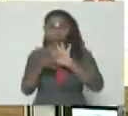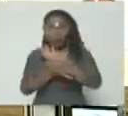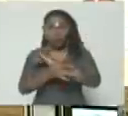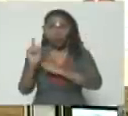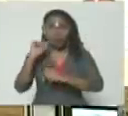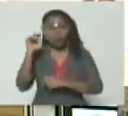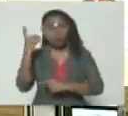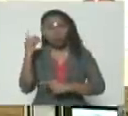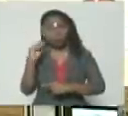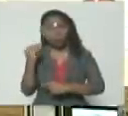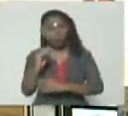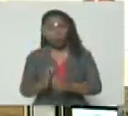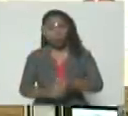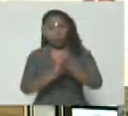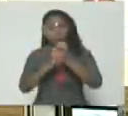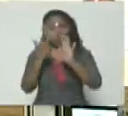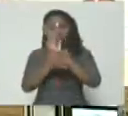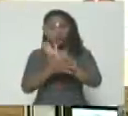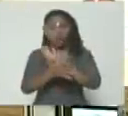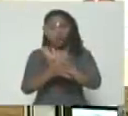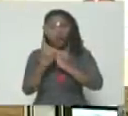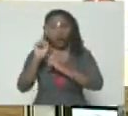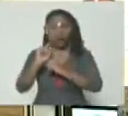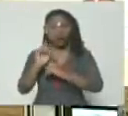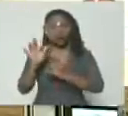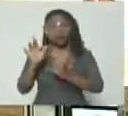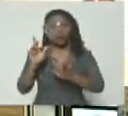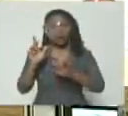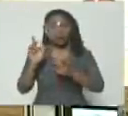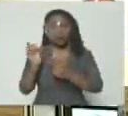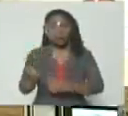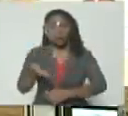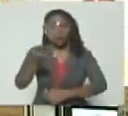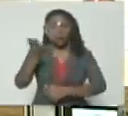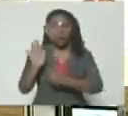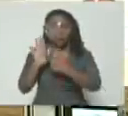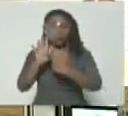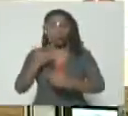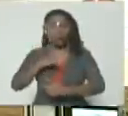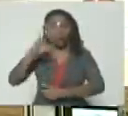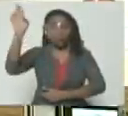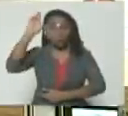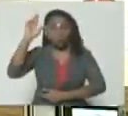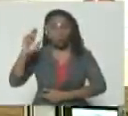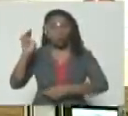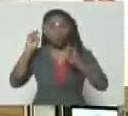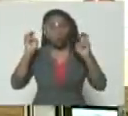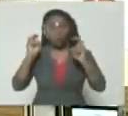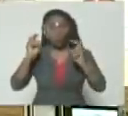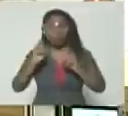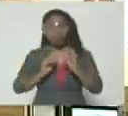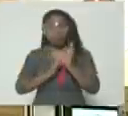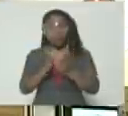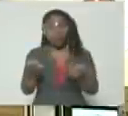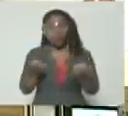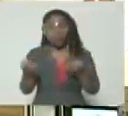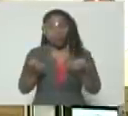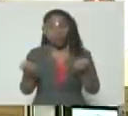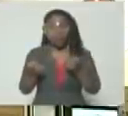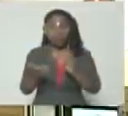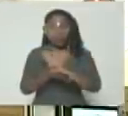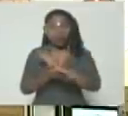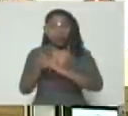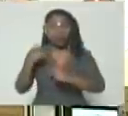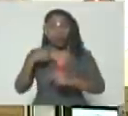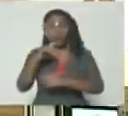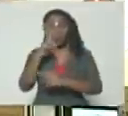más destacar, darles el retoque de que nuestros rones, a través de lo que es la denominación de origen controlado, se identifican bajo